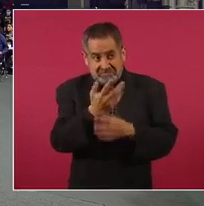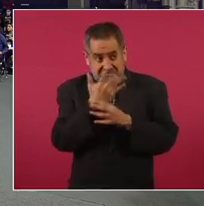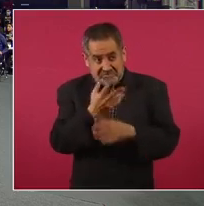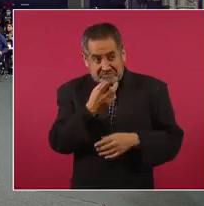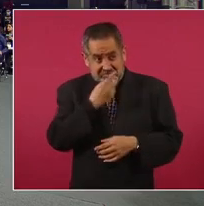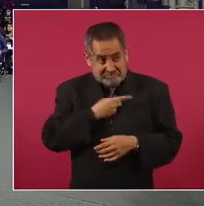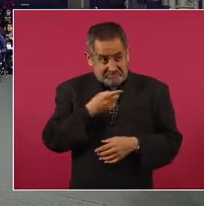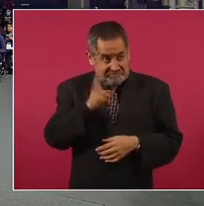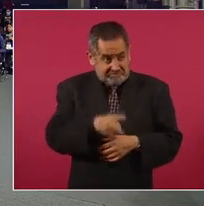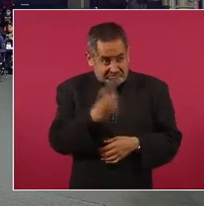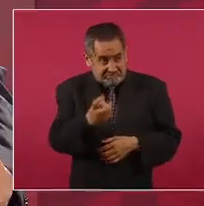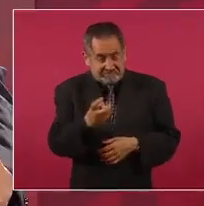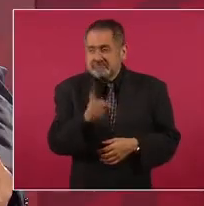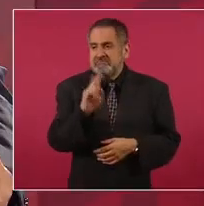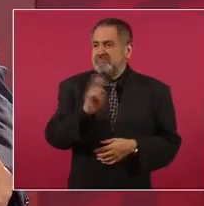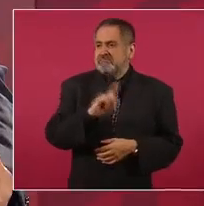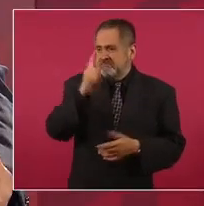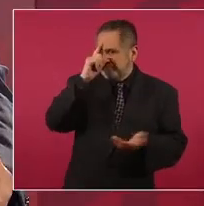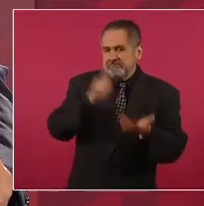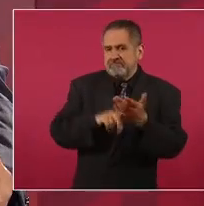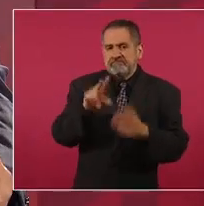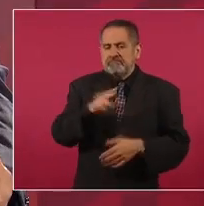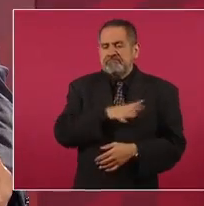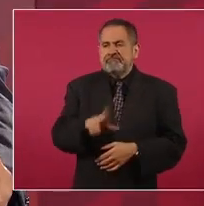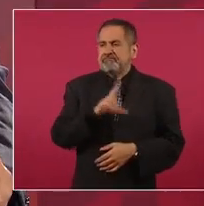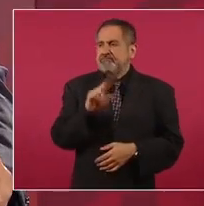esa versión,